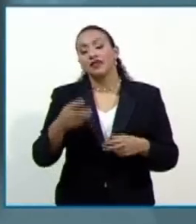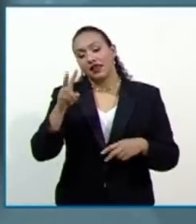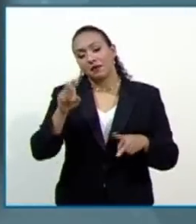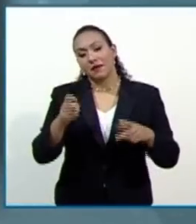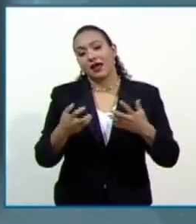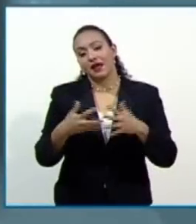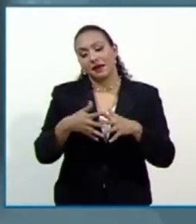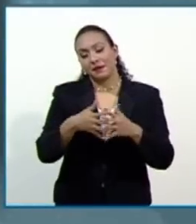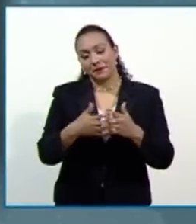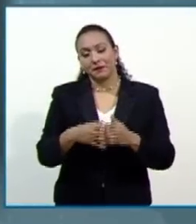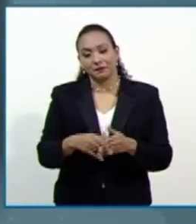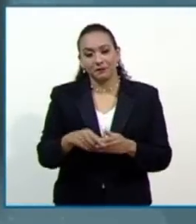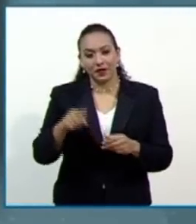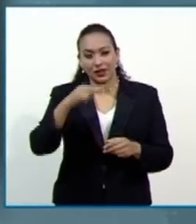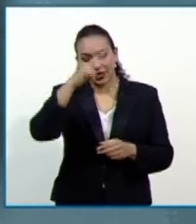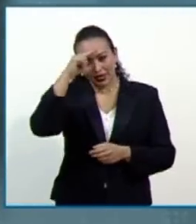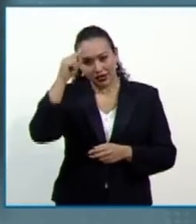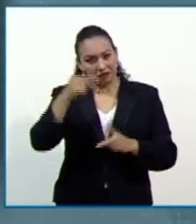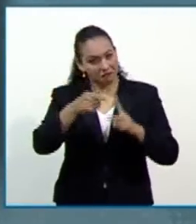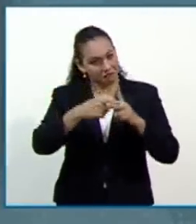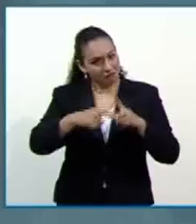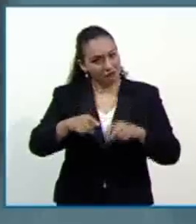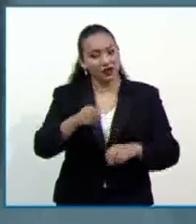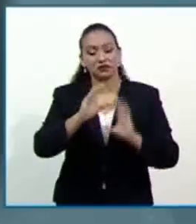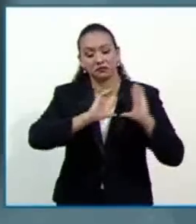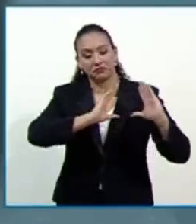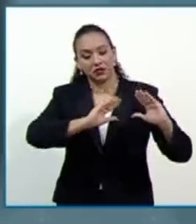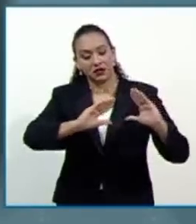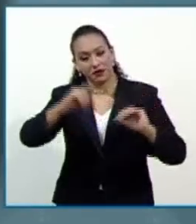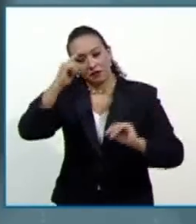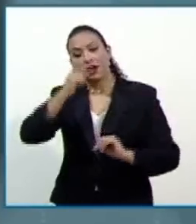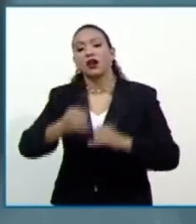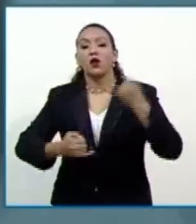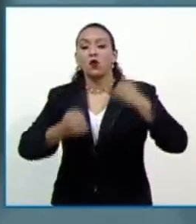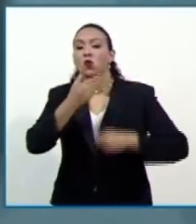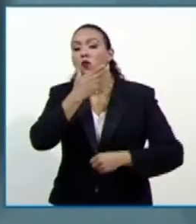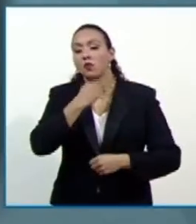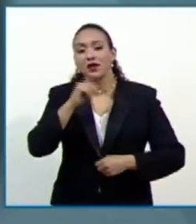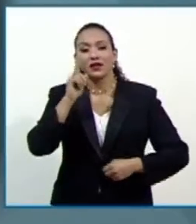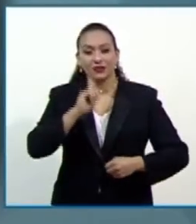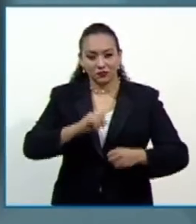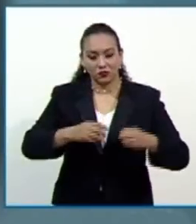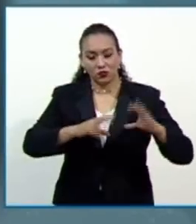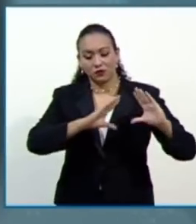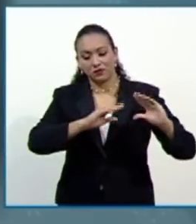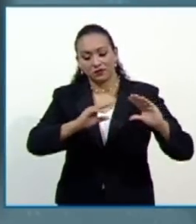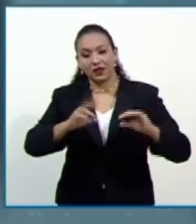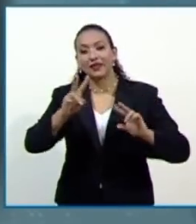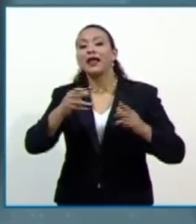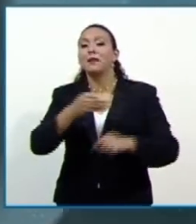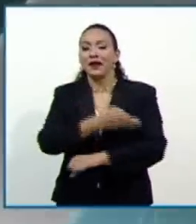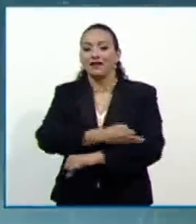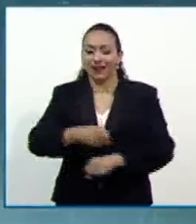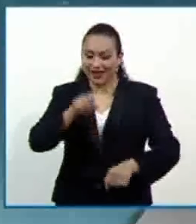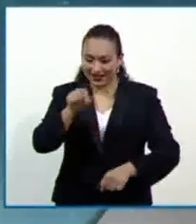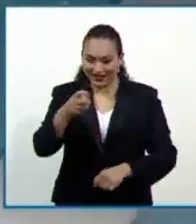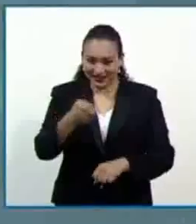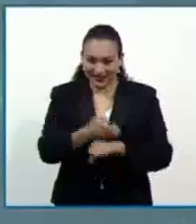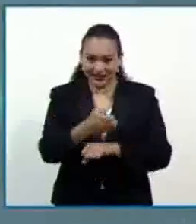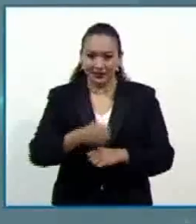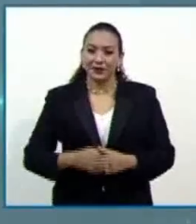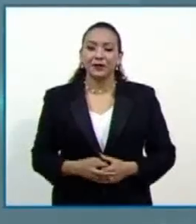Judicial de Nayarit, por lo que comenzó la jornada de capacitación para juezas y jueces de la materia familiar en la entidad.